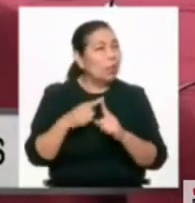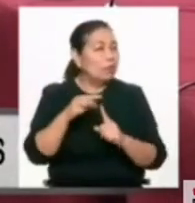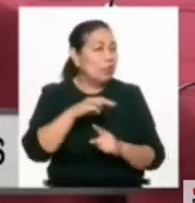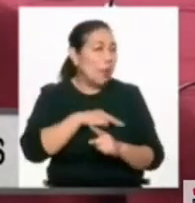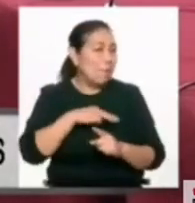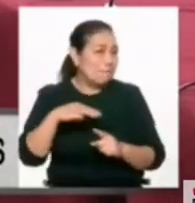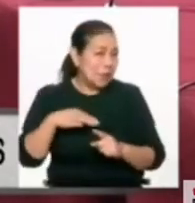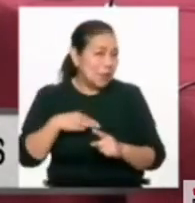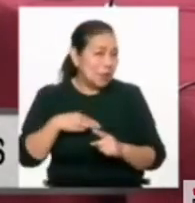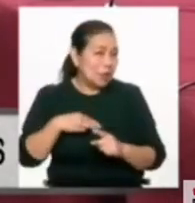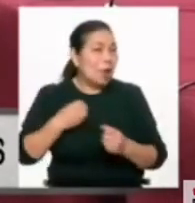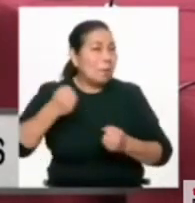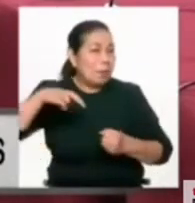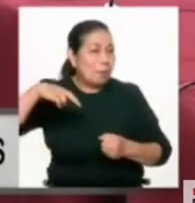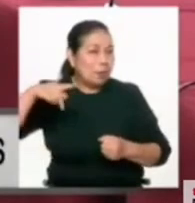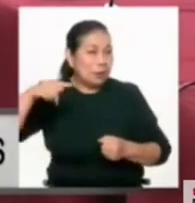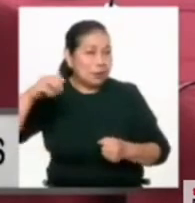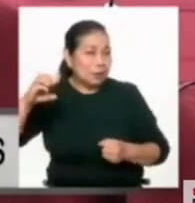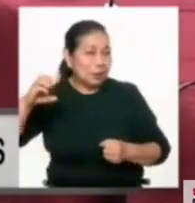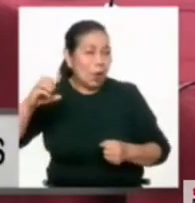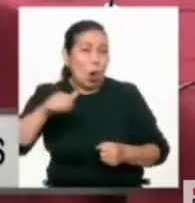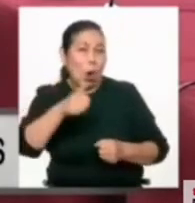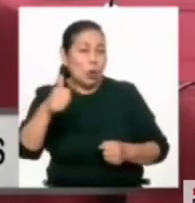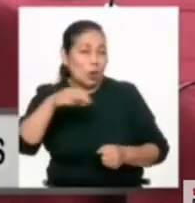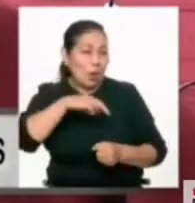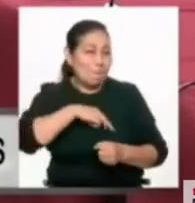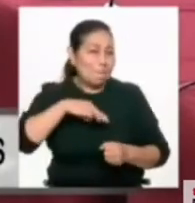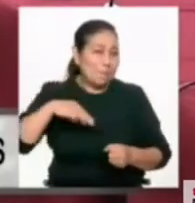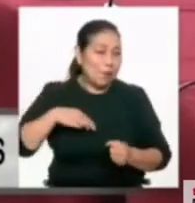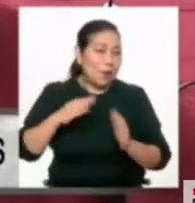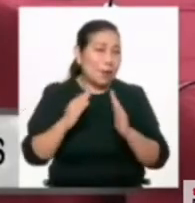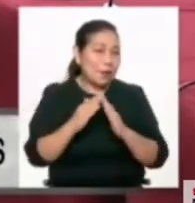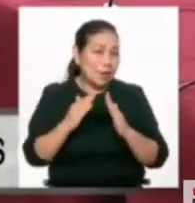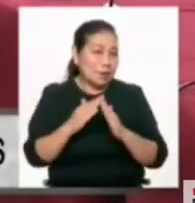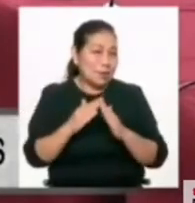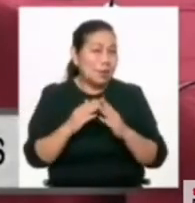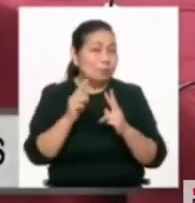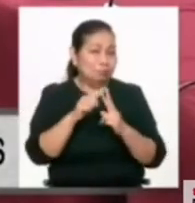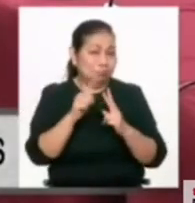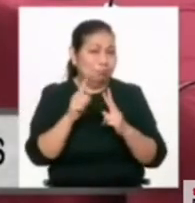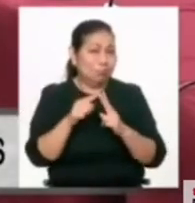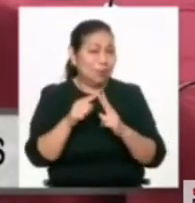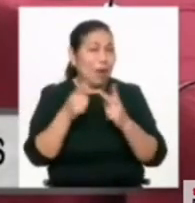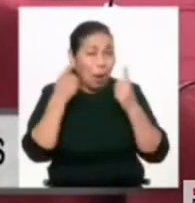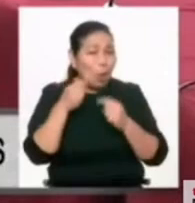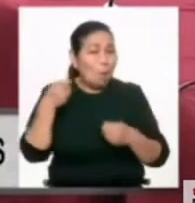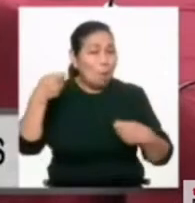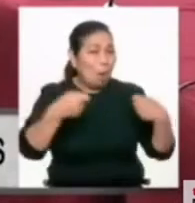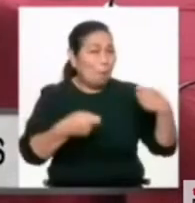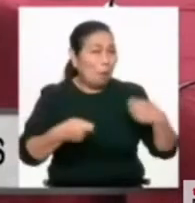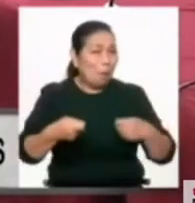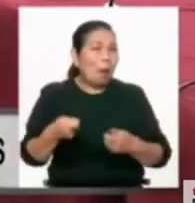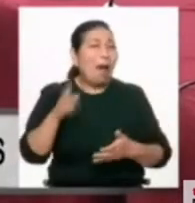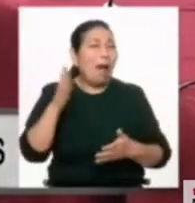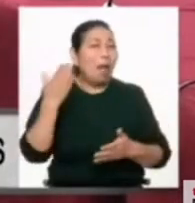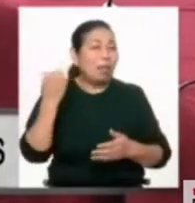ministerios. Exactamente se habla del Ministerio de Transportes y Comunicaciones y del Ministerio de Vivienda. Además de eso, también presuntos aportes a la campaña que